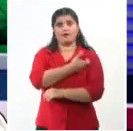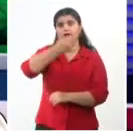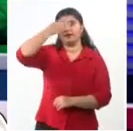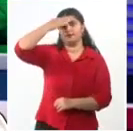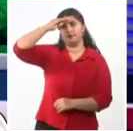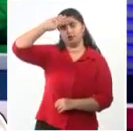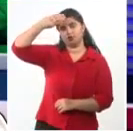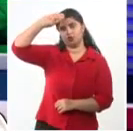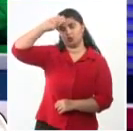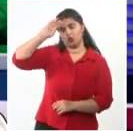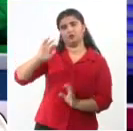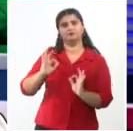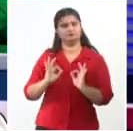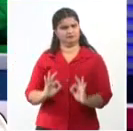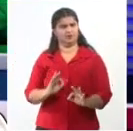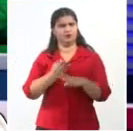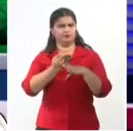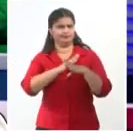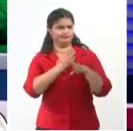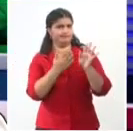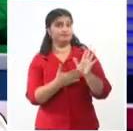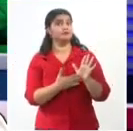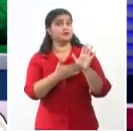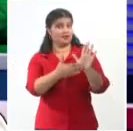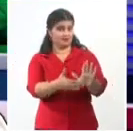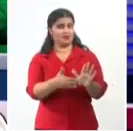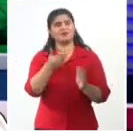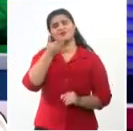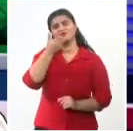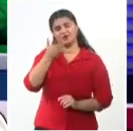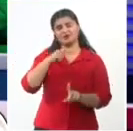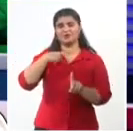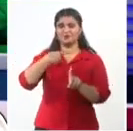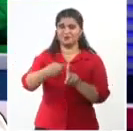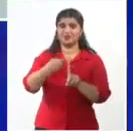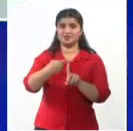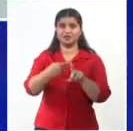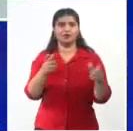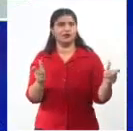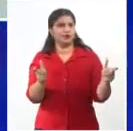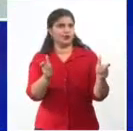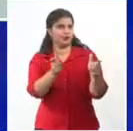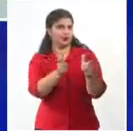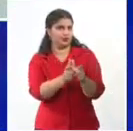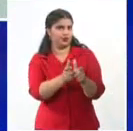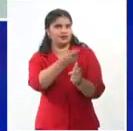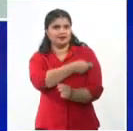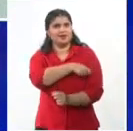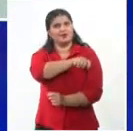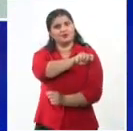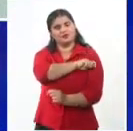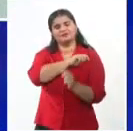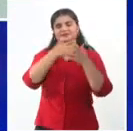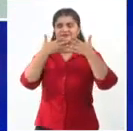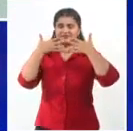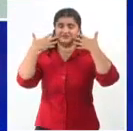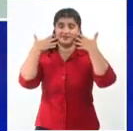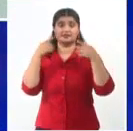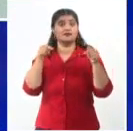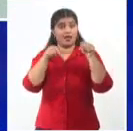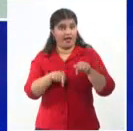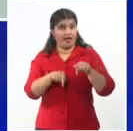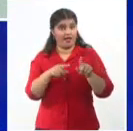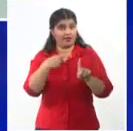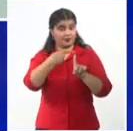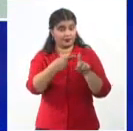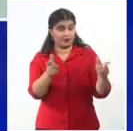indiscutiblemente ha demostrado una efectividad en la población, en esta reducción del número